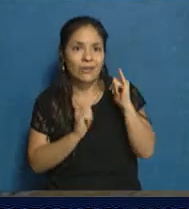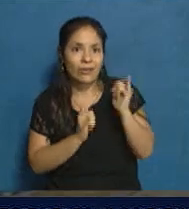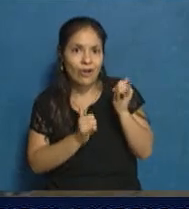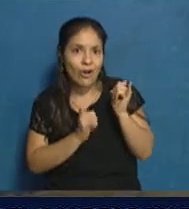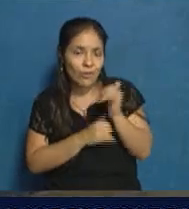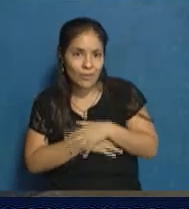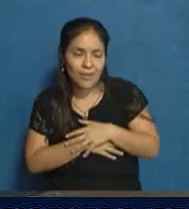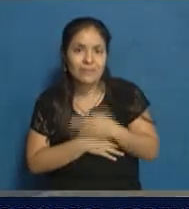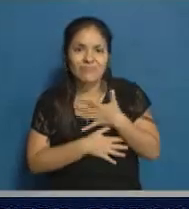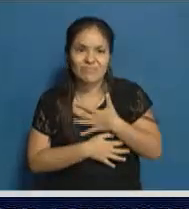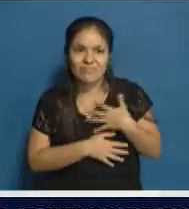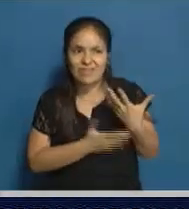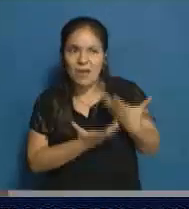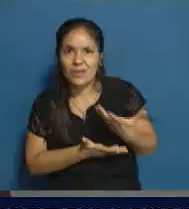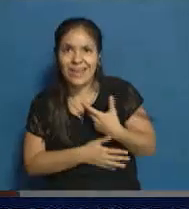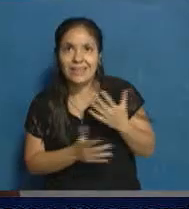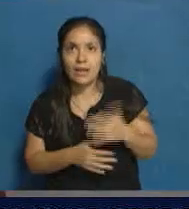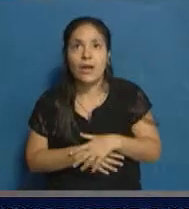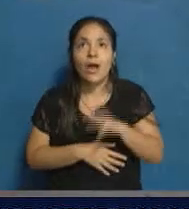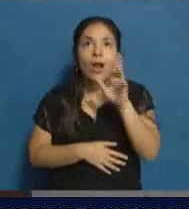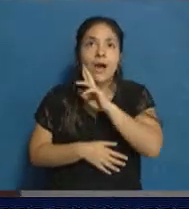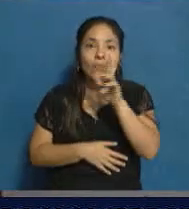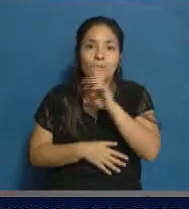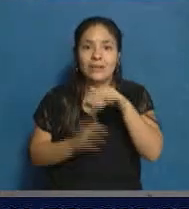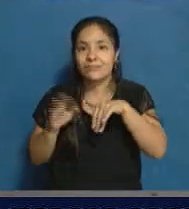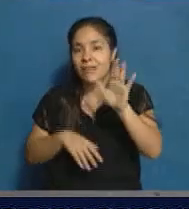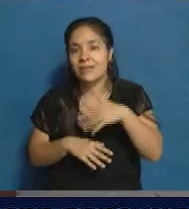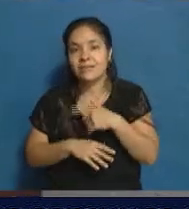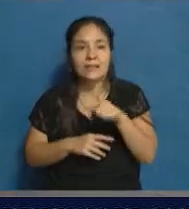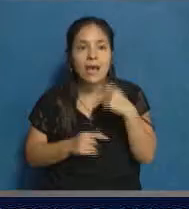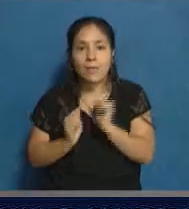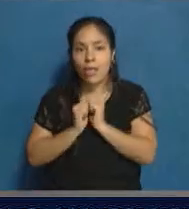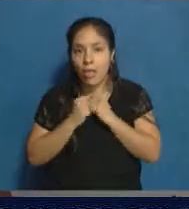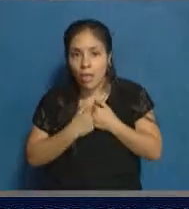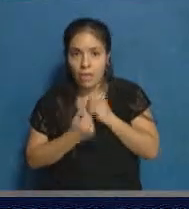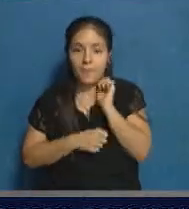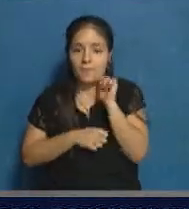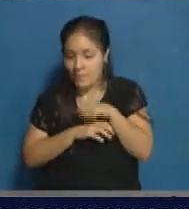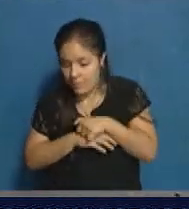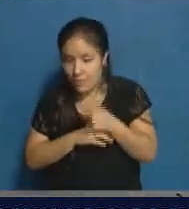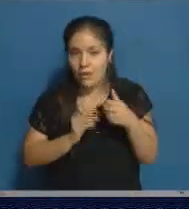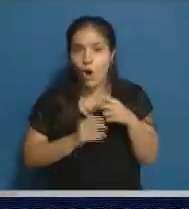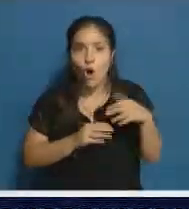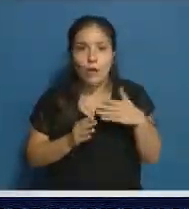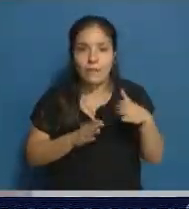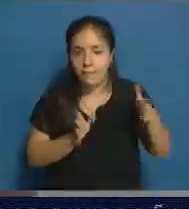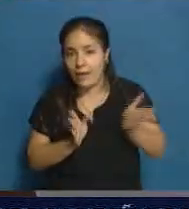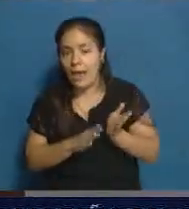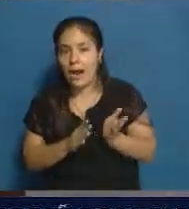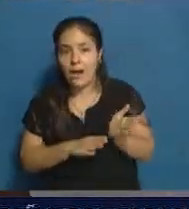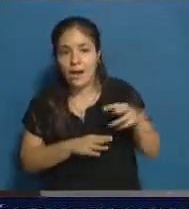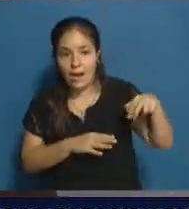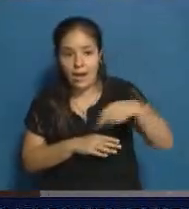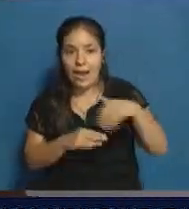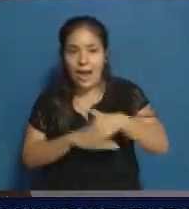muy amenazada. Las mujeres comúnmente tienen que reprimirse o agachar la cabeza o cruzarse la vereda. Creo que lo más